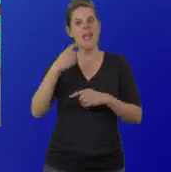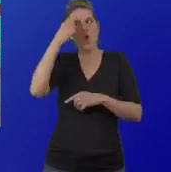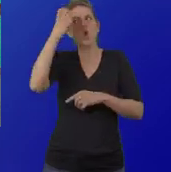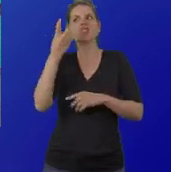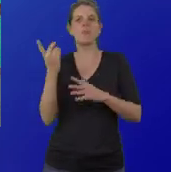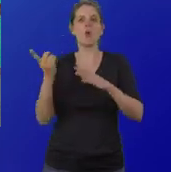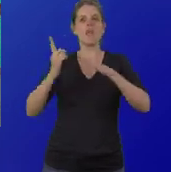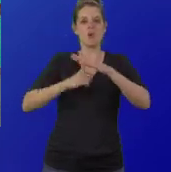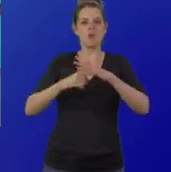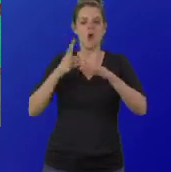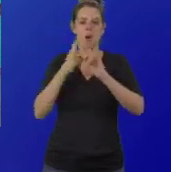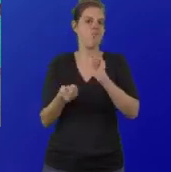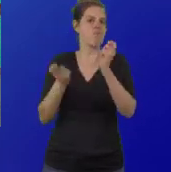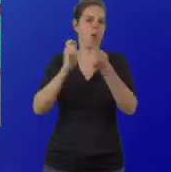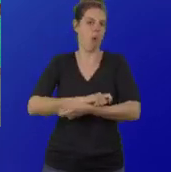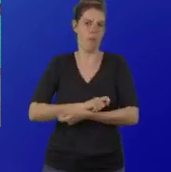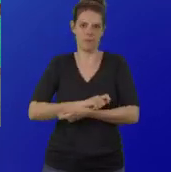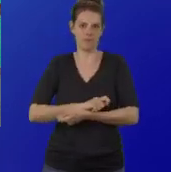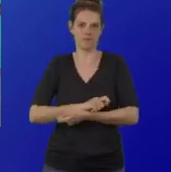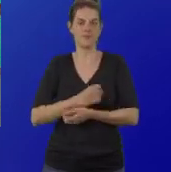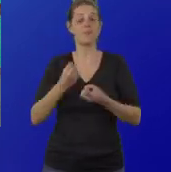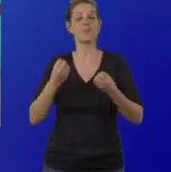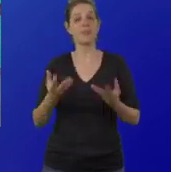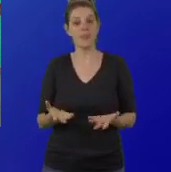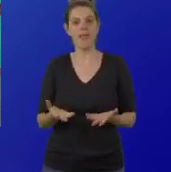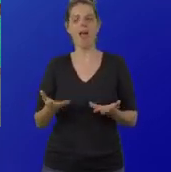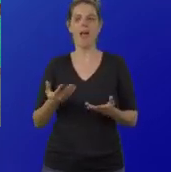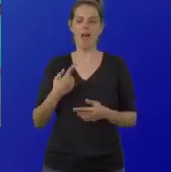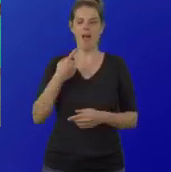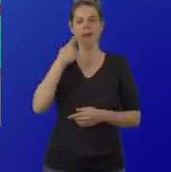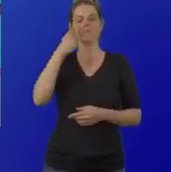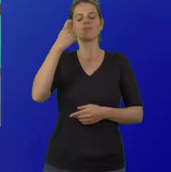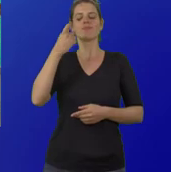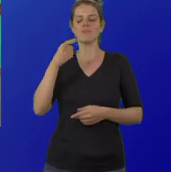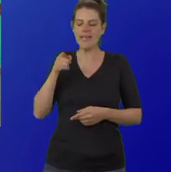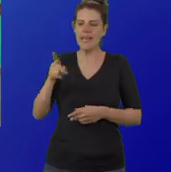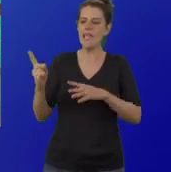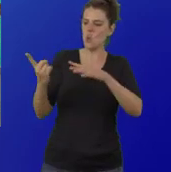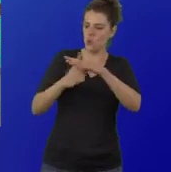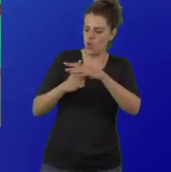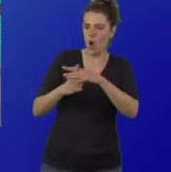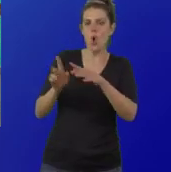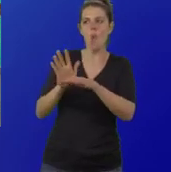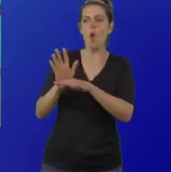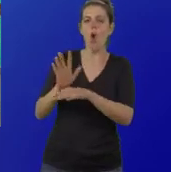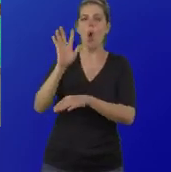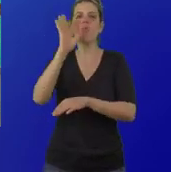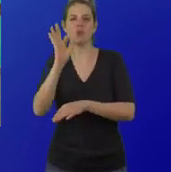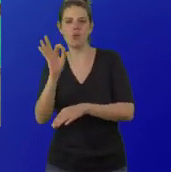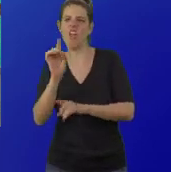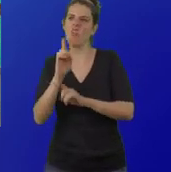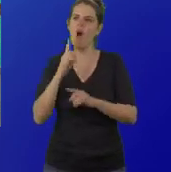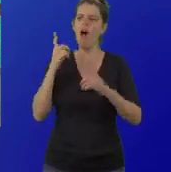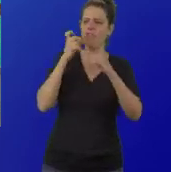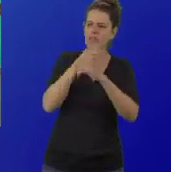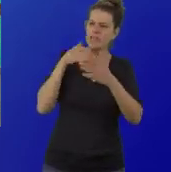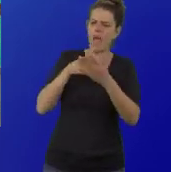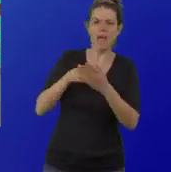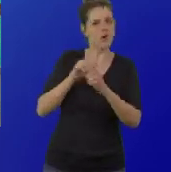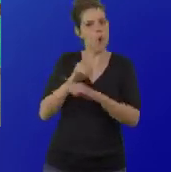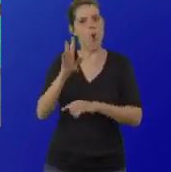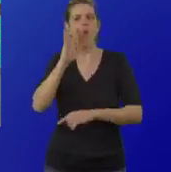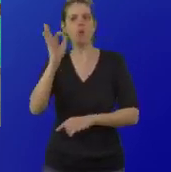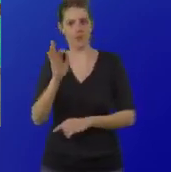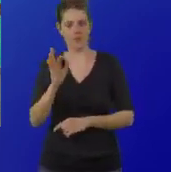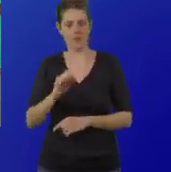inclusión varía notablemente, porque empezamos a ver oportunidades y no las dificultades. Y eso es clave. Cuando